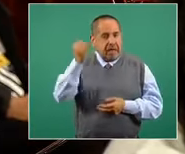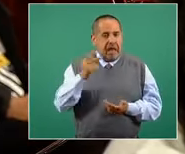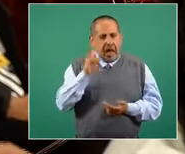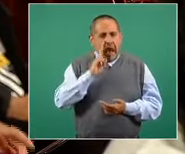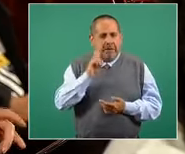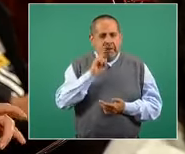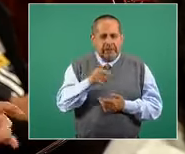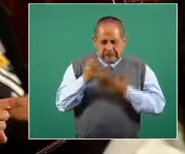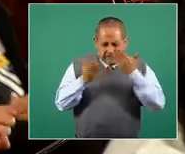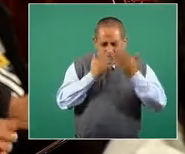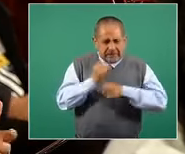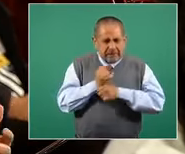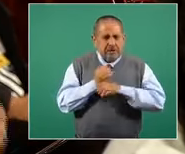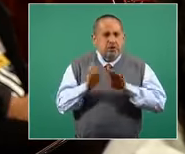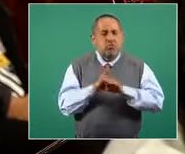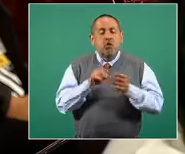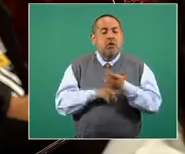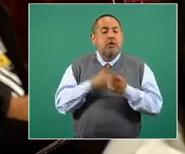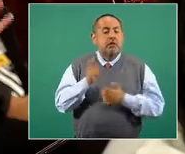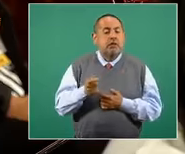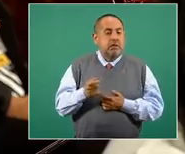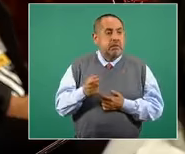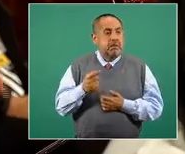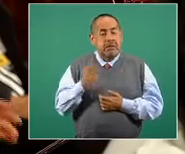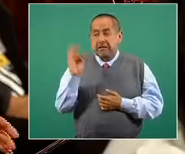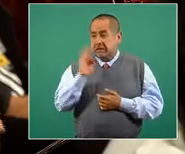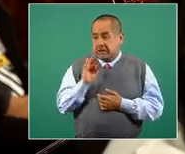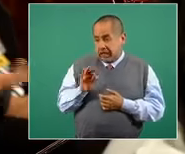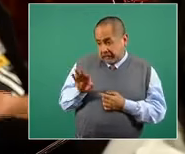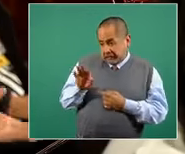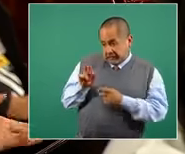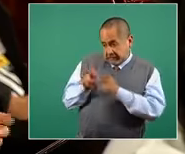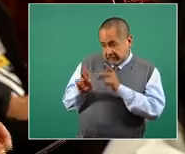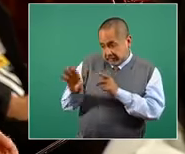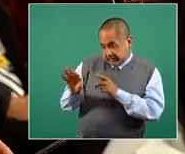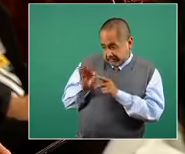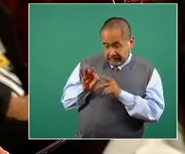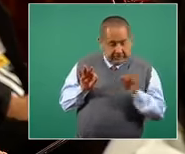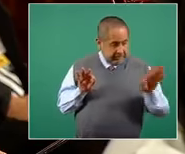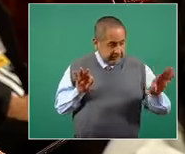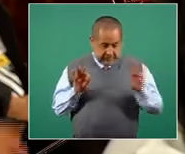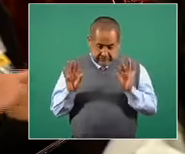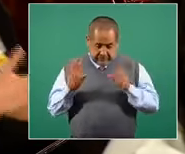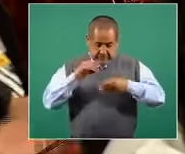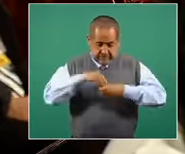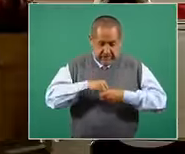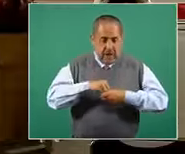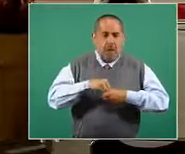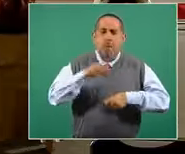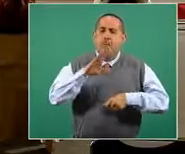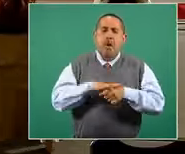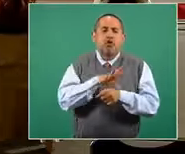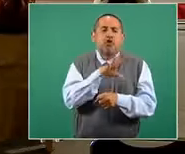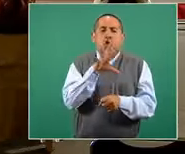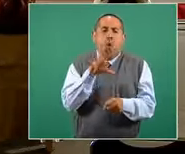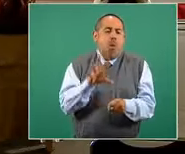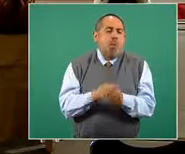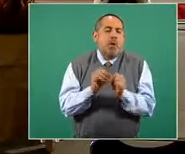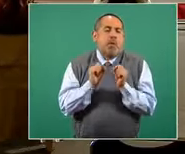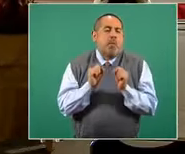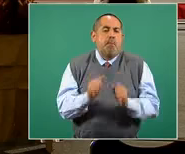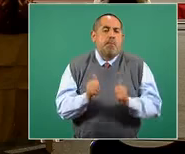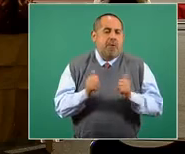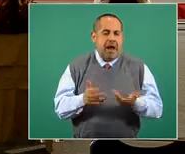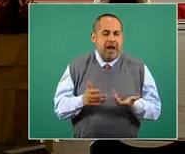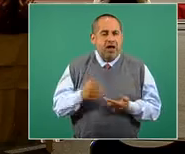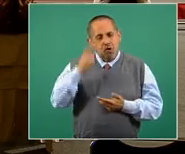comprobar el estudio es que la eficacia pudiera ser extraordinariamente amplia y no reducida